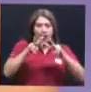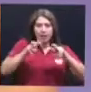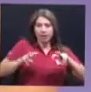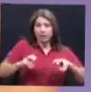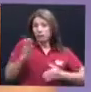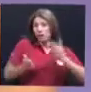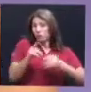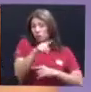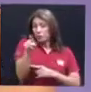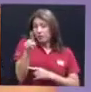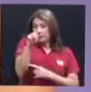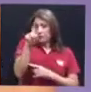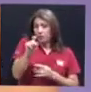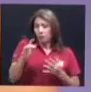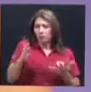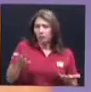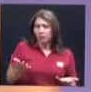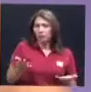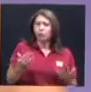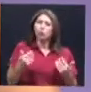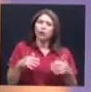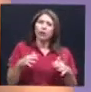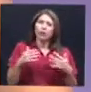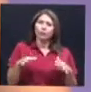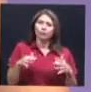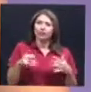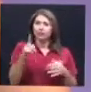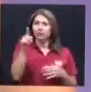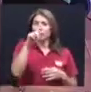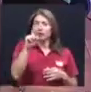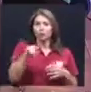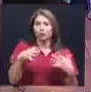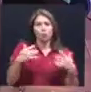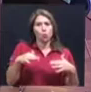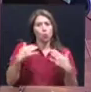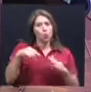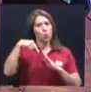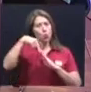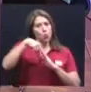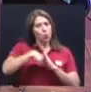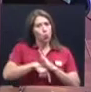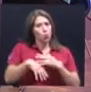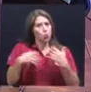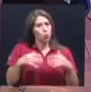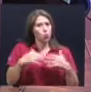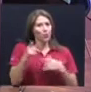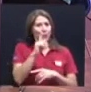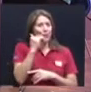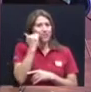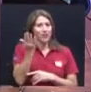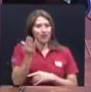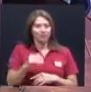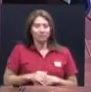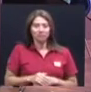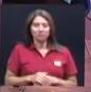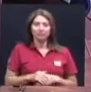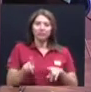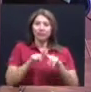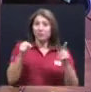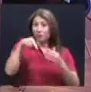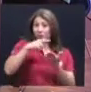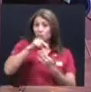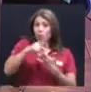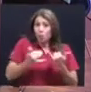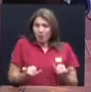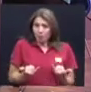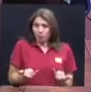bueno esa la pregunta de los 1000 pesos verdad del millón de dólares no es sencillo pero bueno Este es un programa en